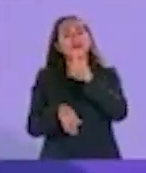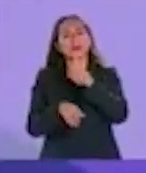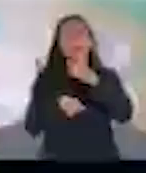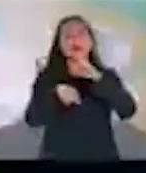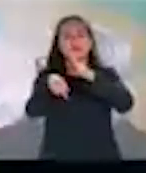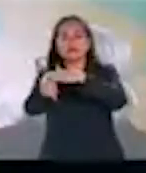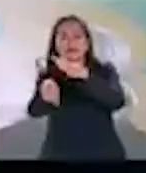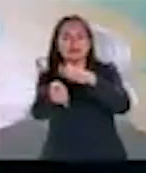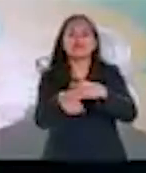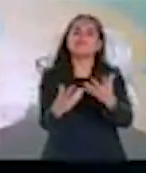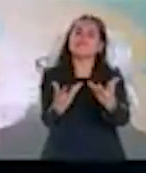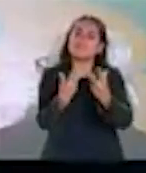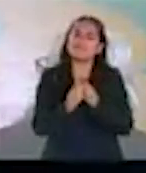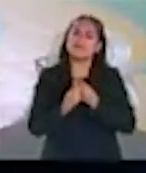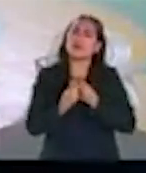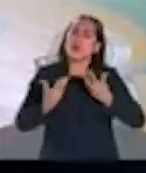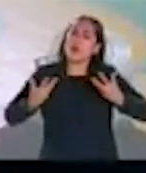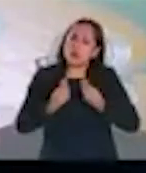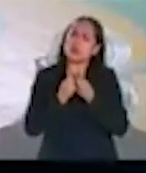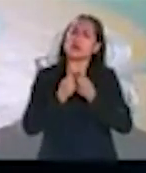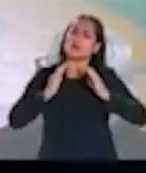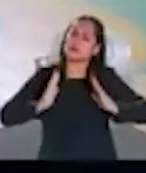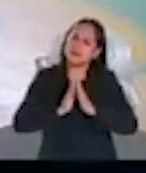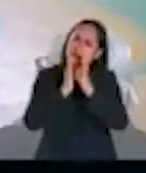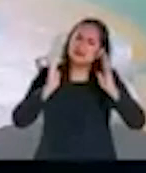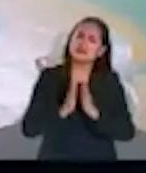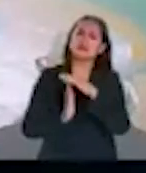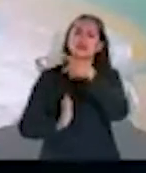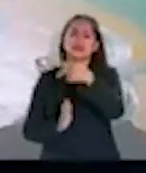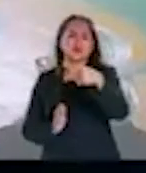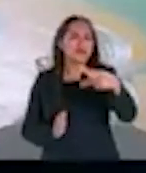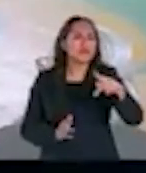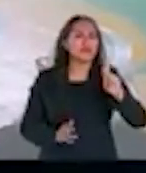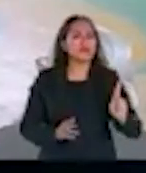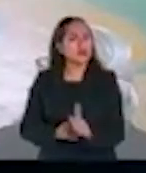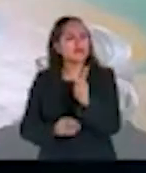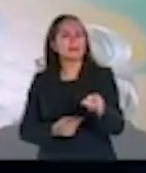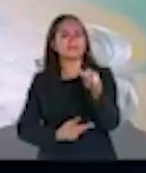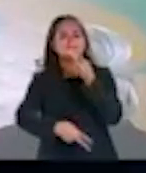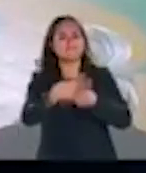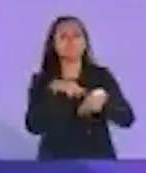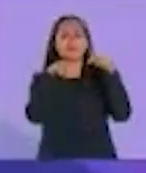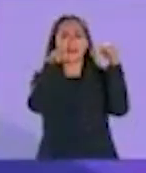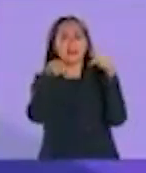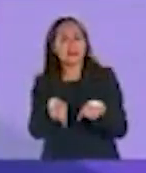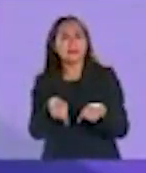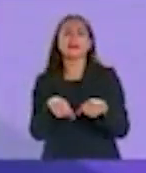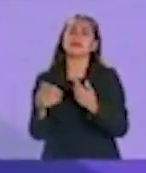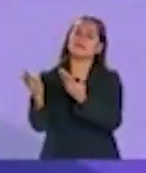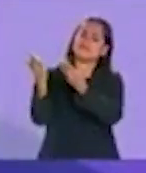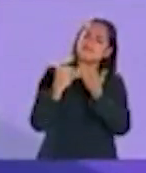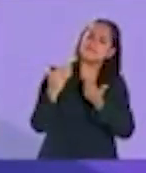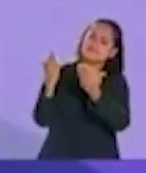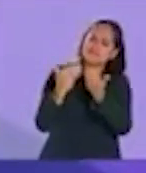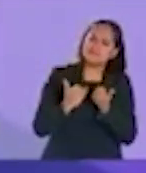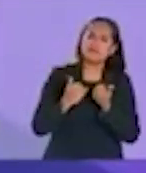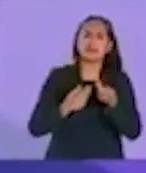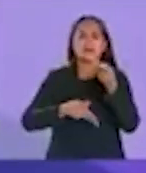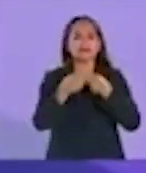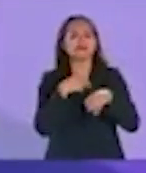participen en sus pueblos de origen y que regresen y así va a ser cuando triunfe nuestro